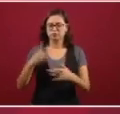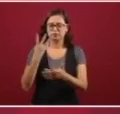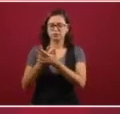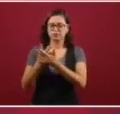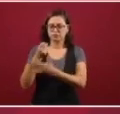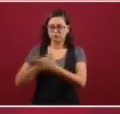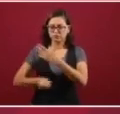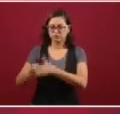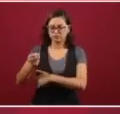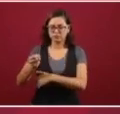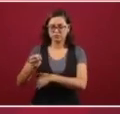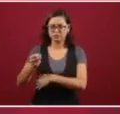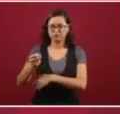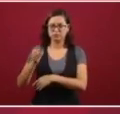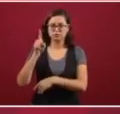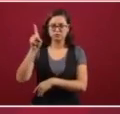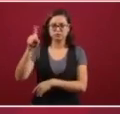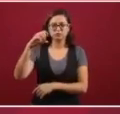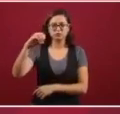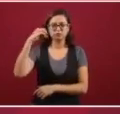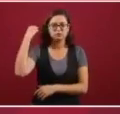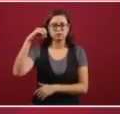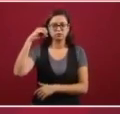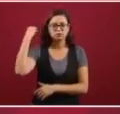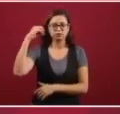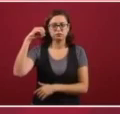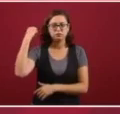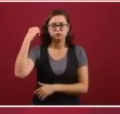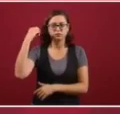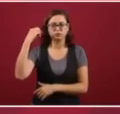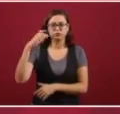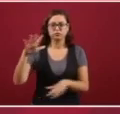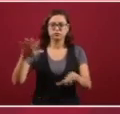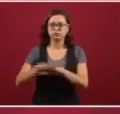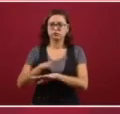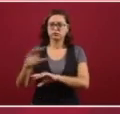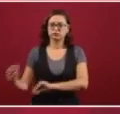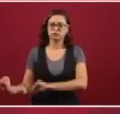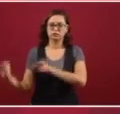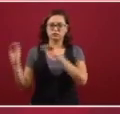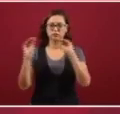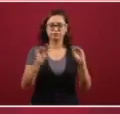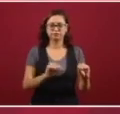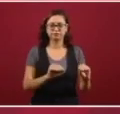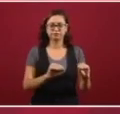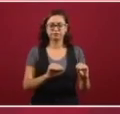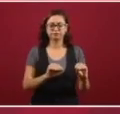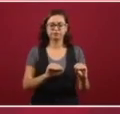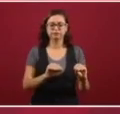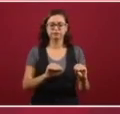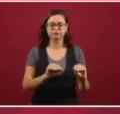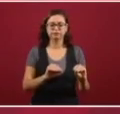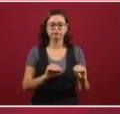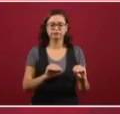recluida en Oaxaca y la trasladaron a